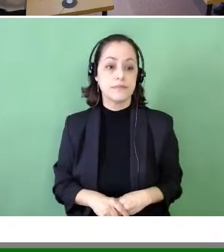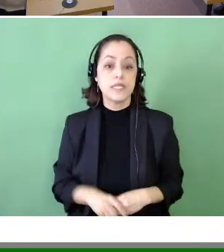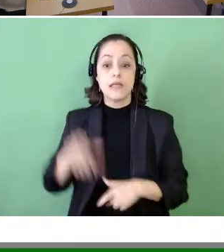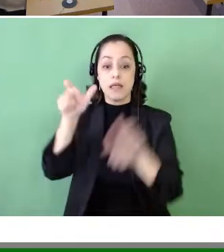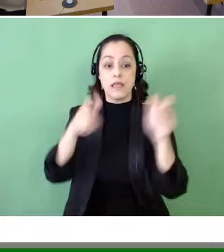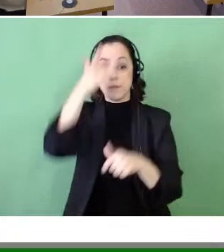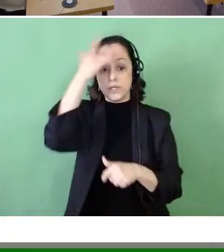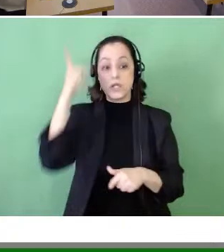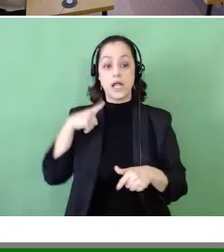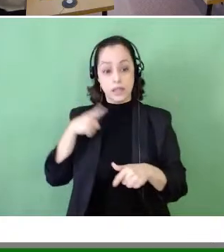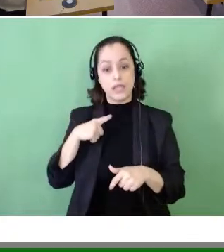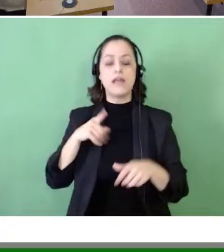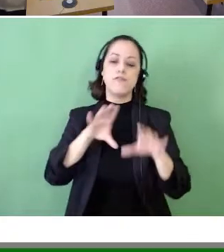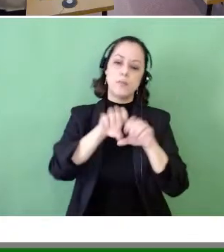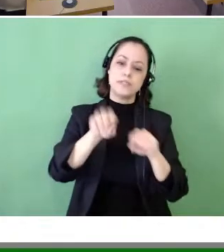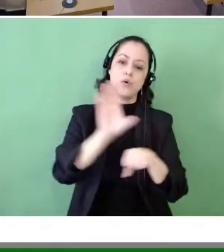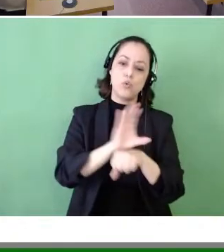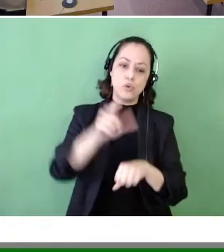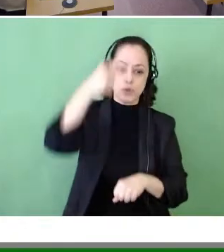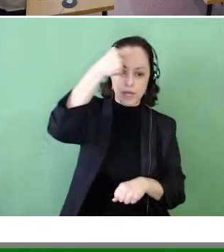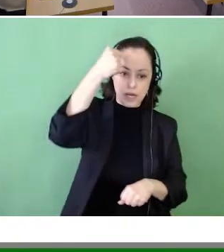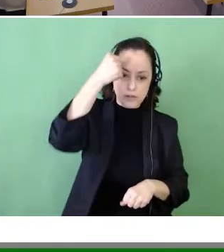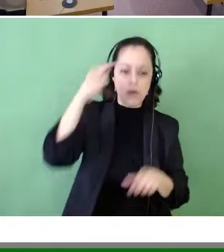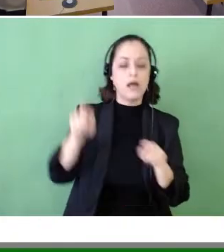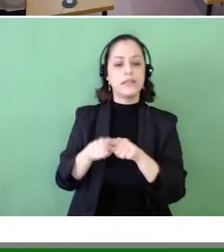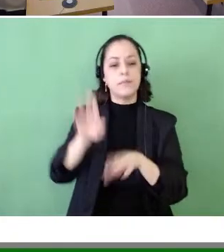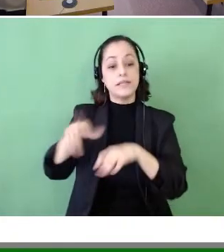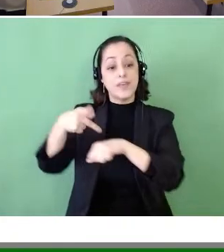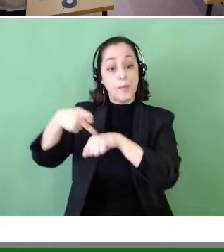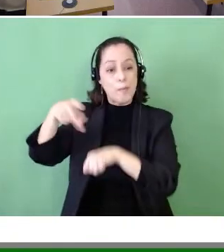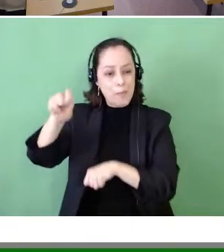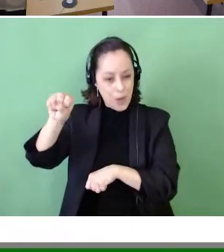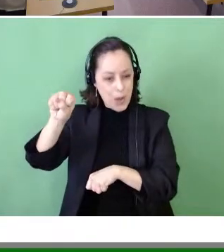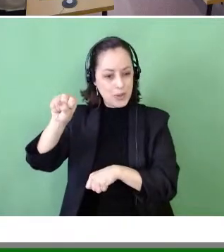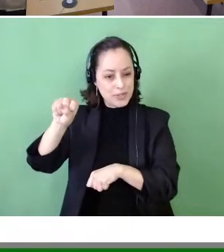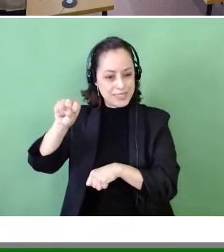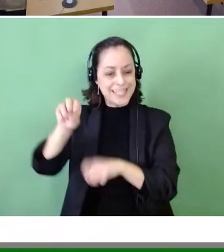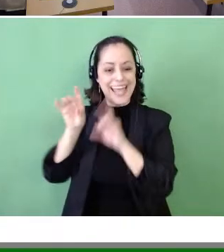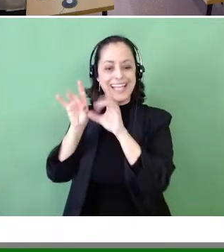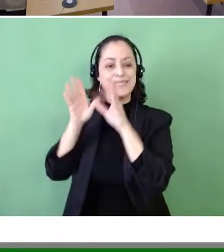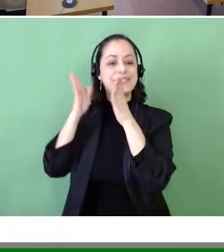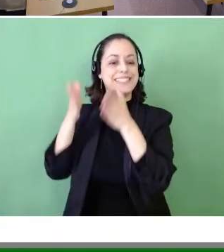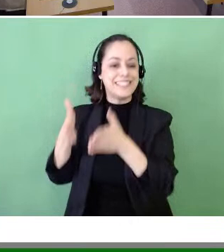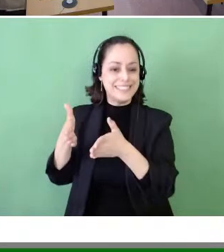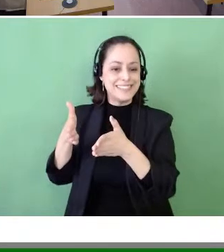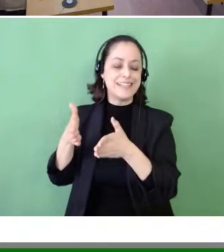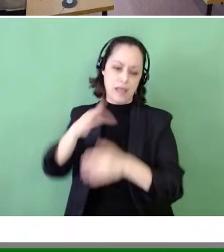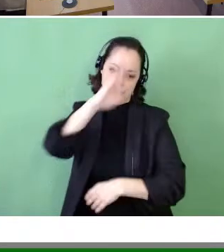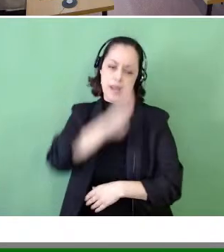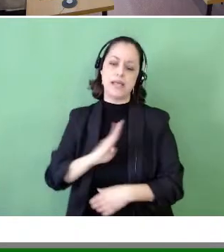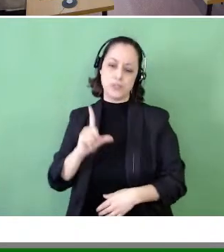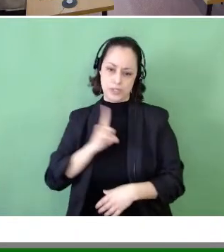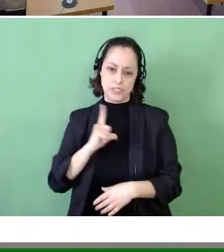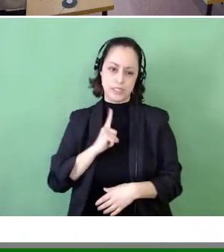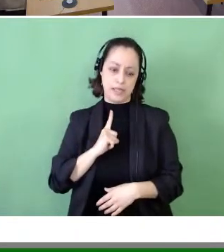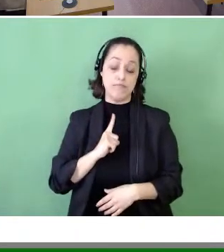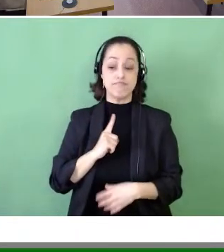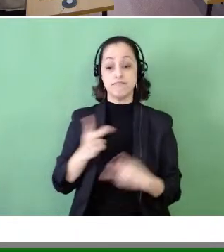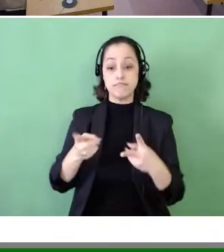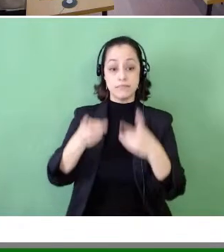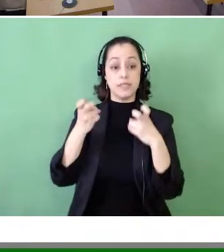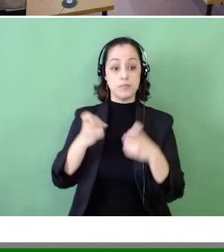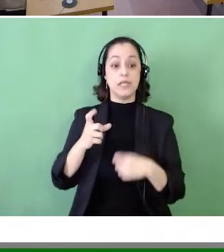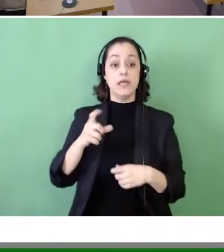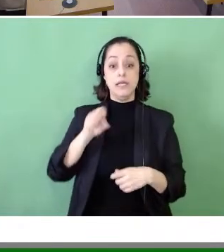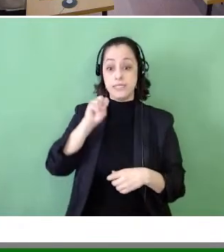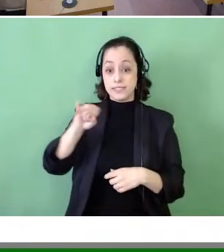grado y también una especialización, que es un tipo de formación especializada que hay en Brasil. En Brasil podemos, cuando terminamos el